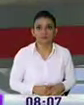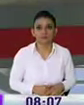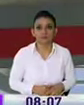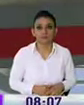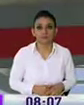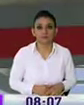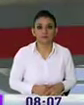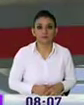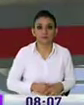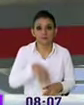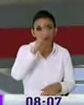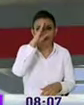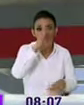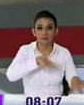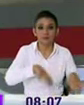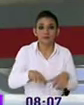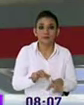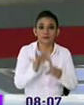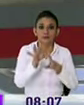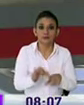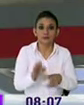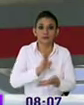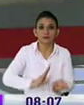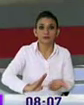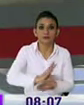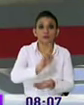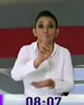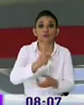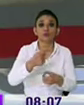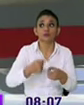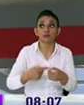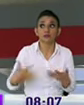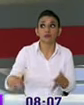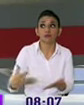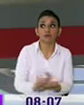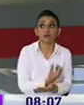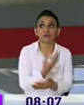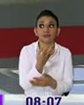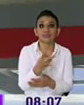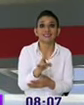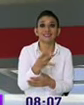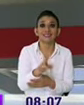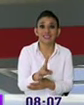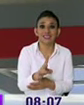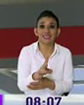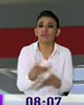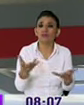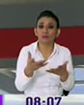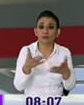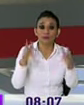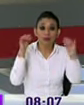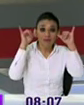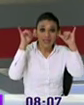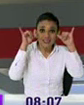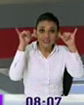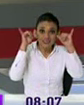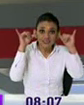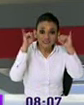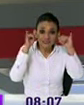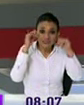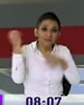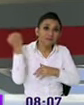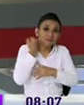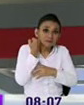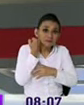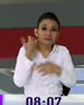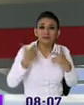Durante un operativo realizado en el sector de la Ecuatoriana, al sur de Quito, se decomisaron 17 reses que eran procesadas en condiciones insalubres,